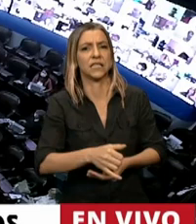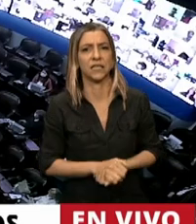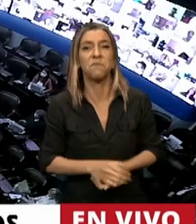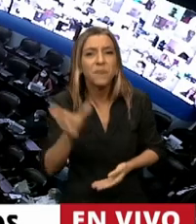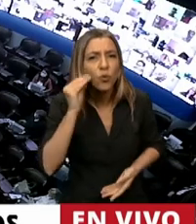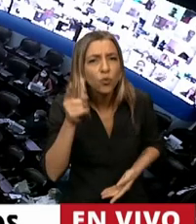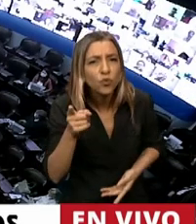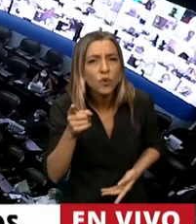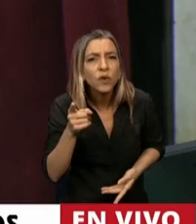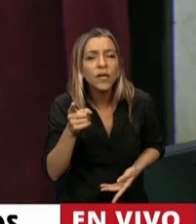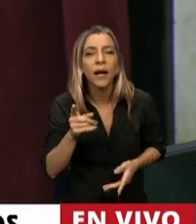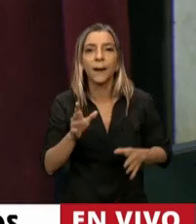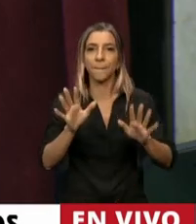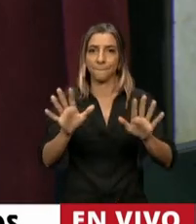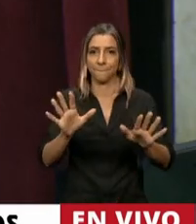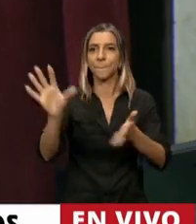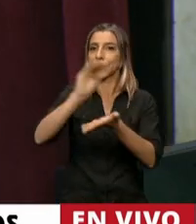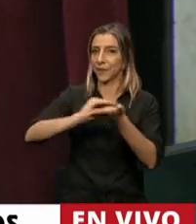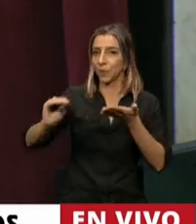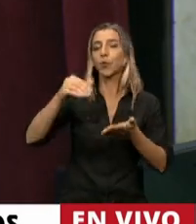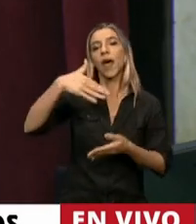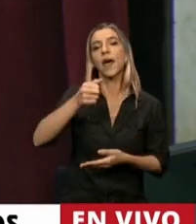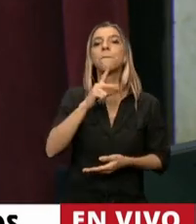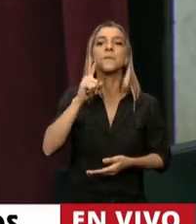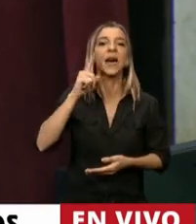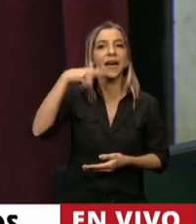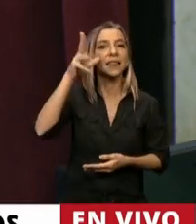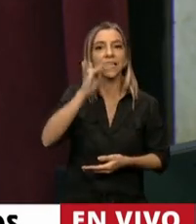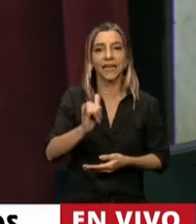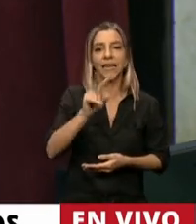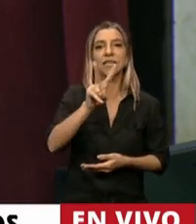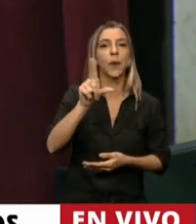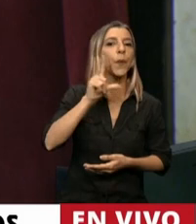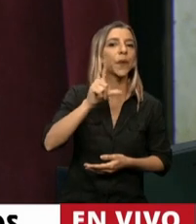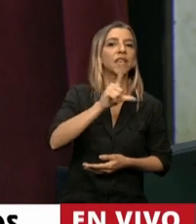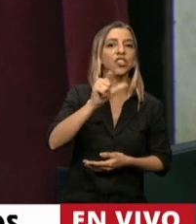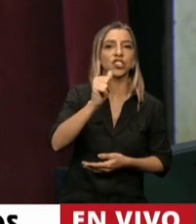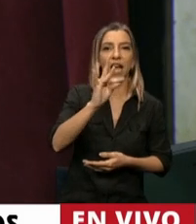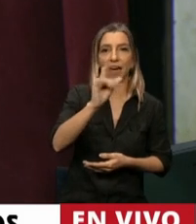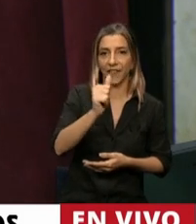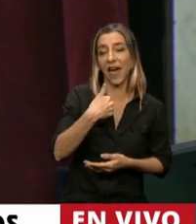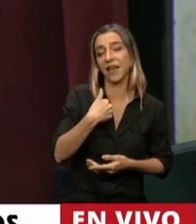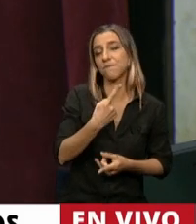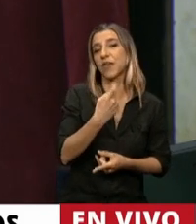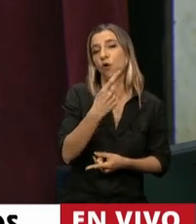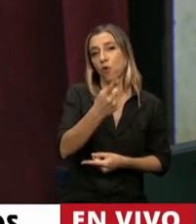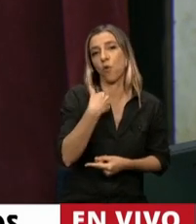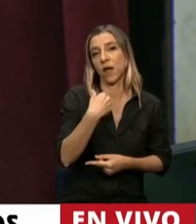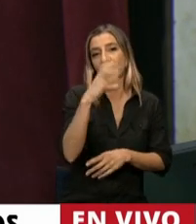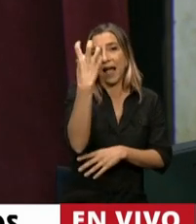¿Me escucha? Diputada Martínez Villada, la escucho. Identifico además su cámara.